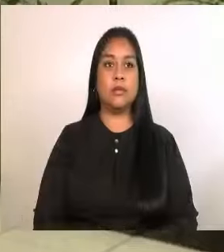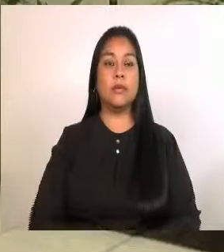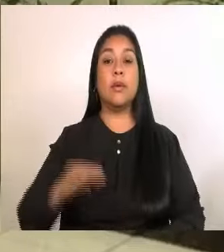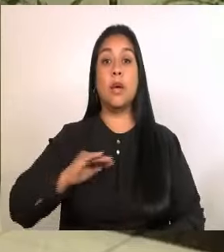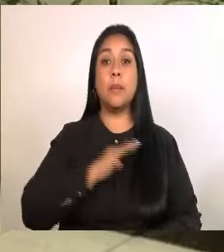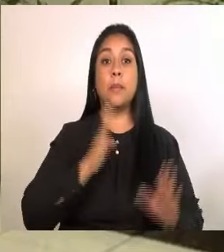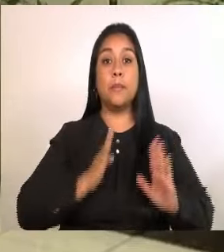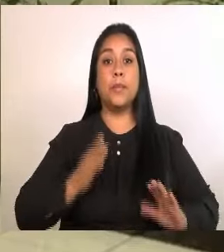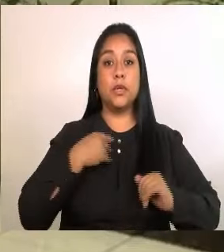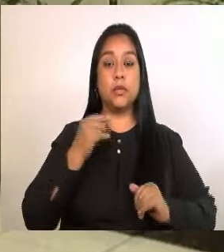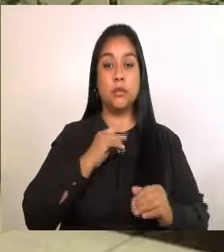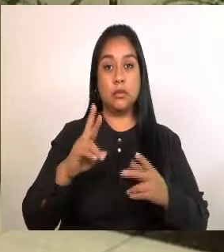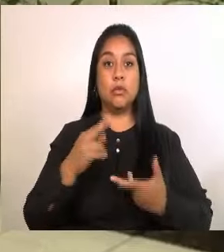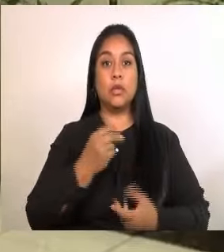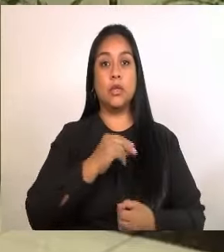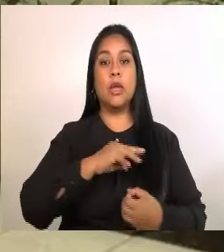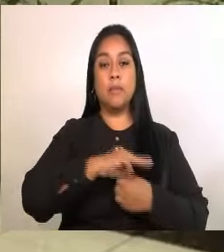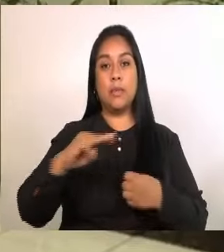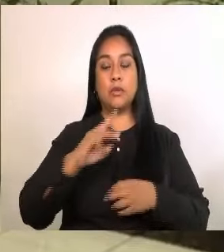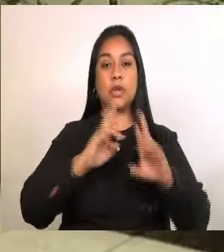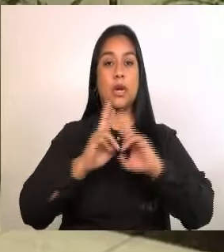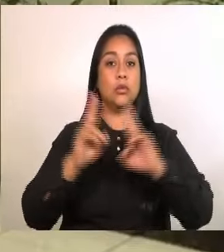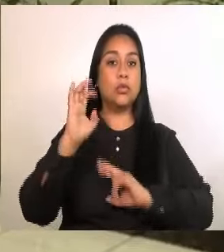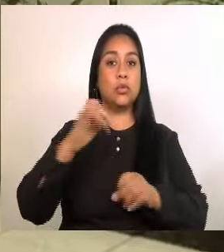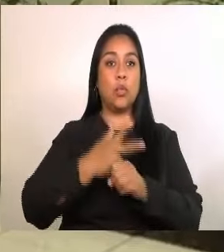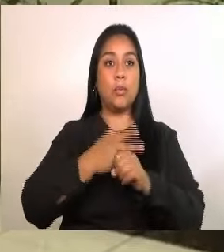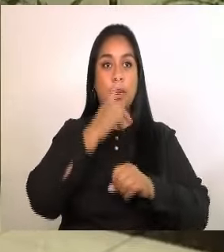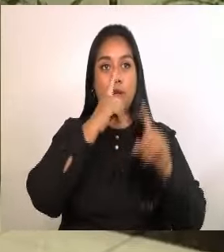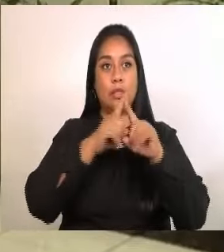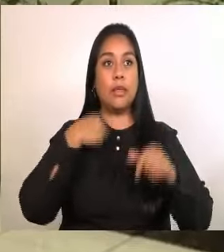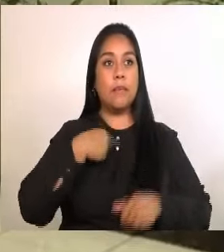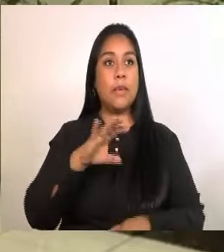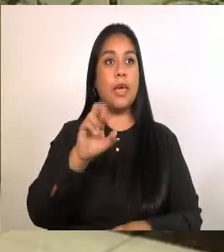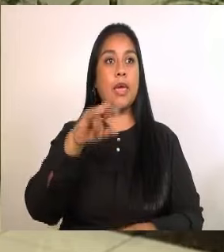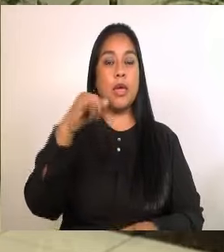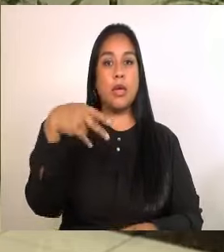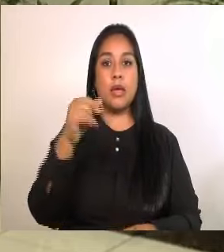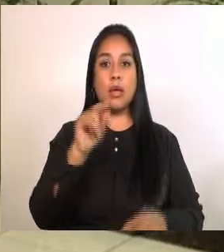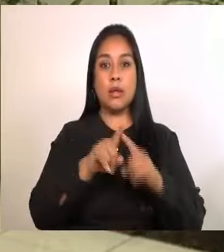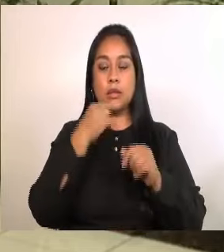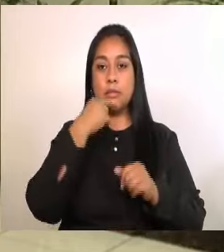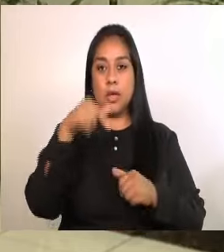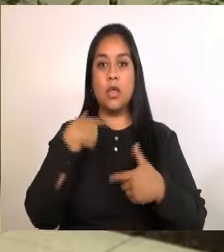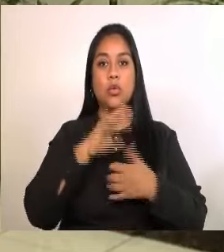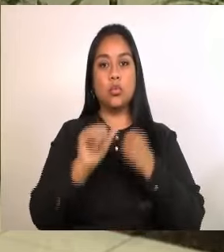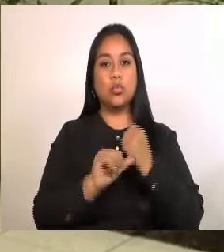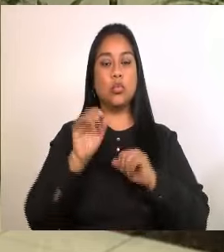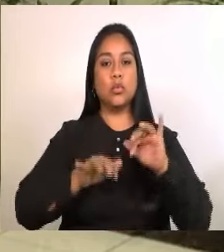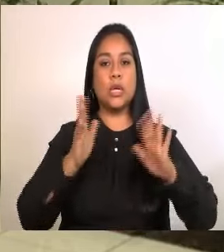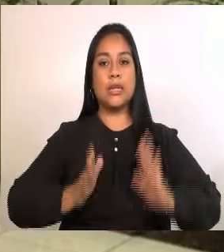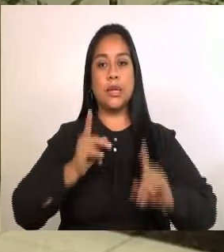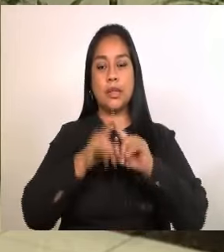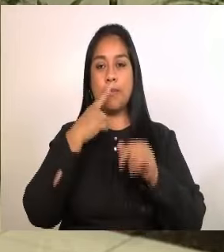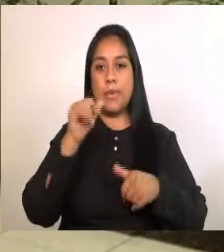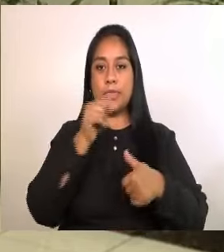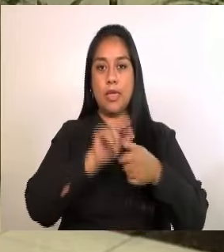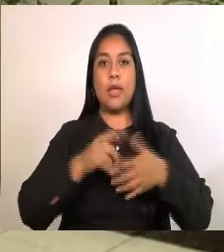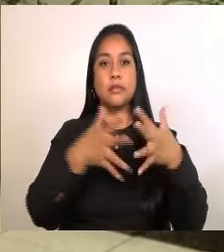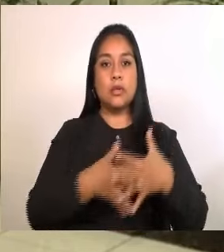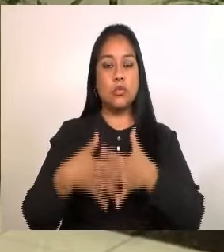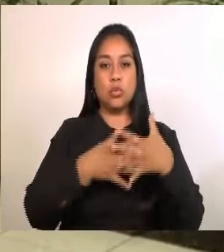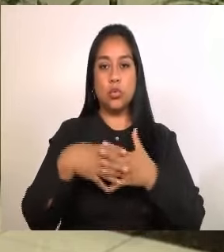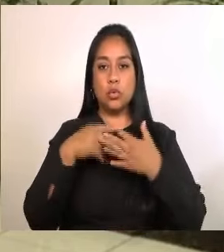así como al honorable señor Eric Jacobstein, subsecretario adjunto en la Oficina del Hemisferio Occidental de los Estados